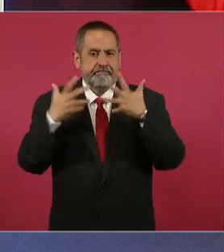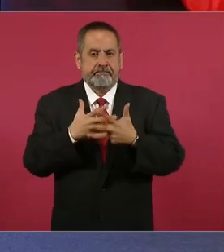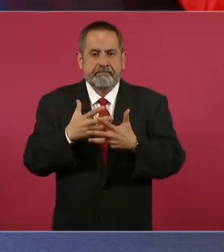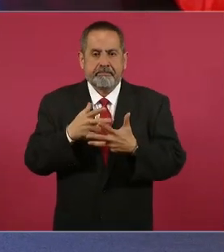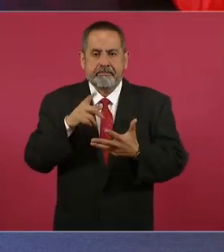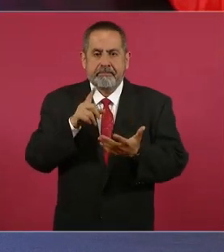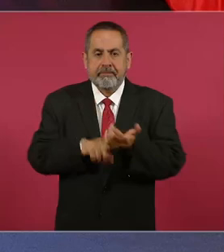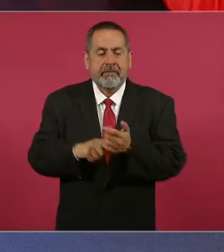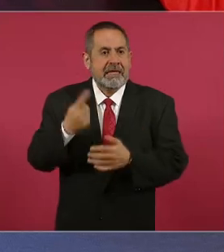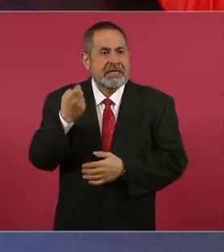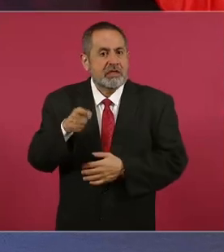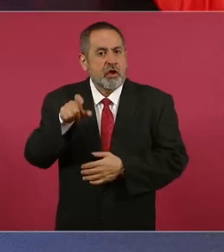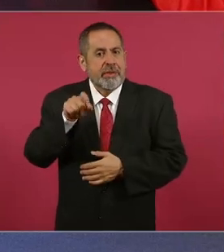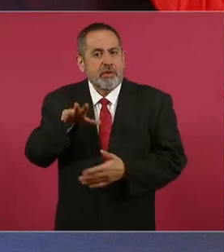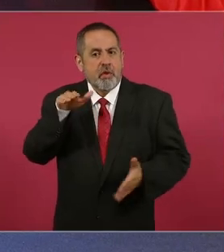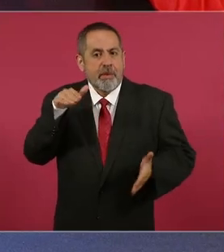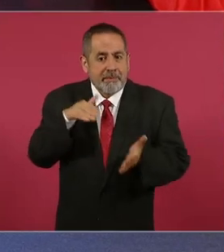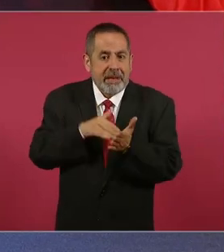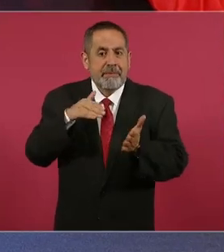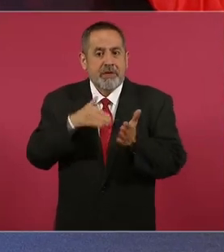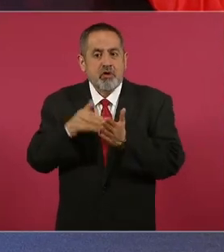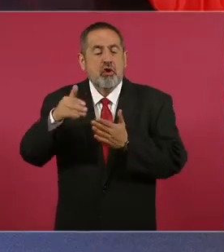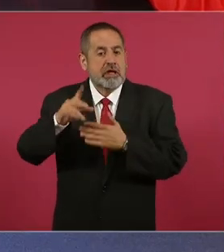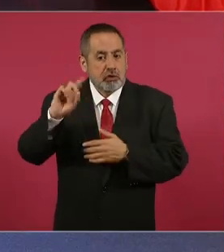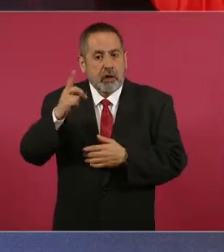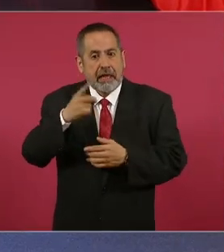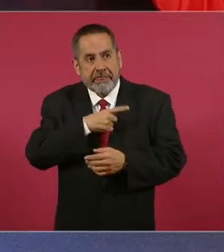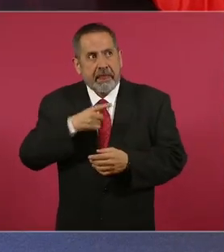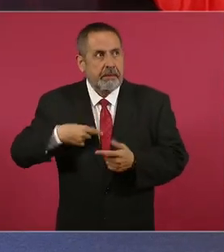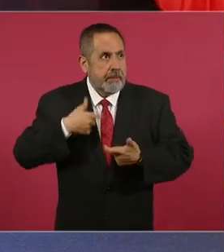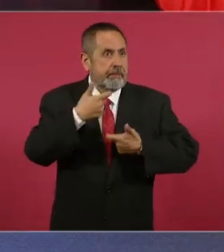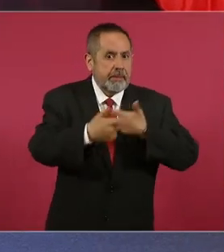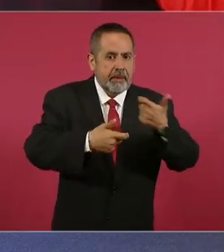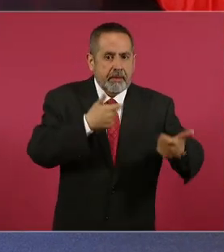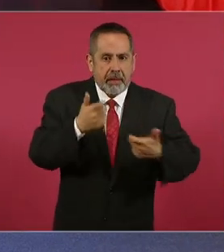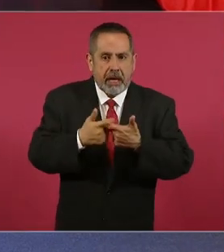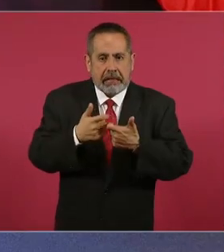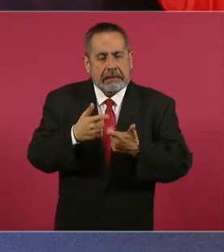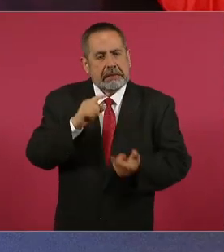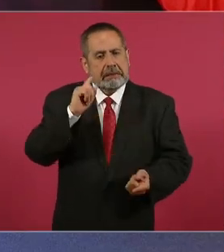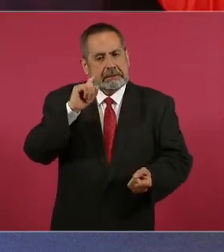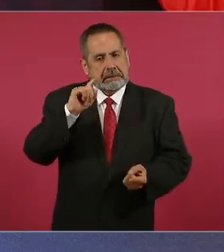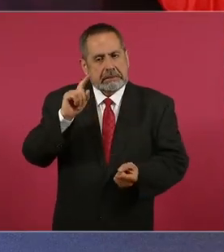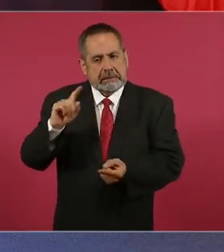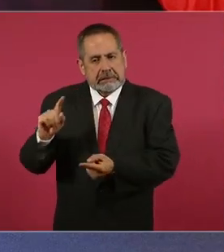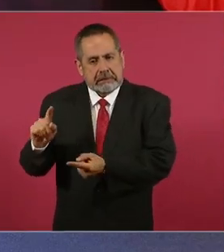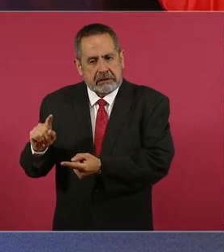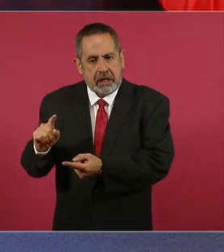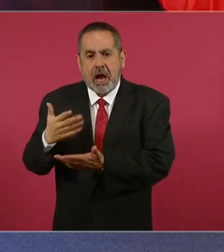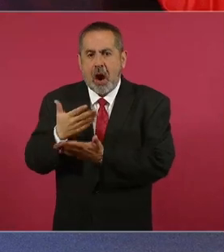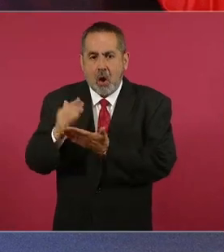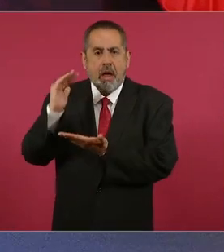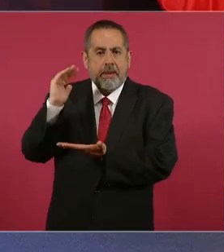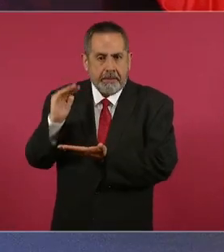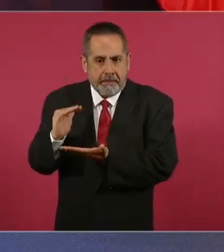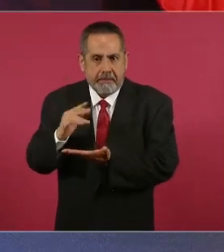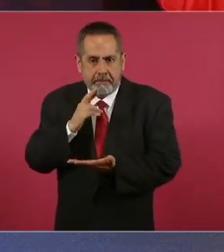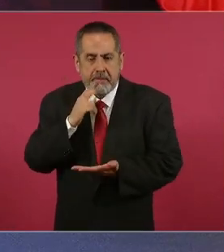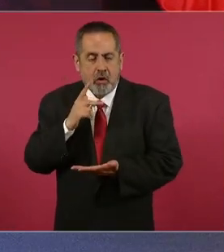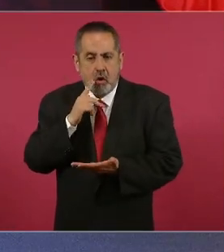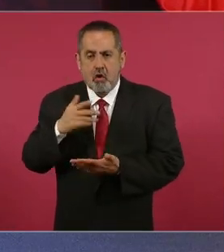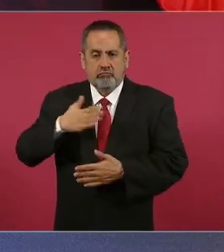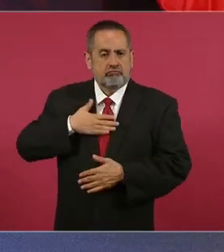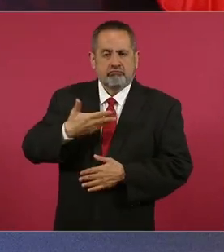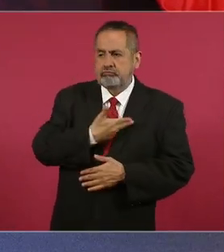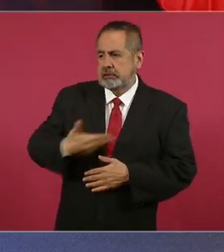casi 129 mil millones, y esta es la evolución de la deuda. Miren cómo ha disminuido en esta